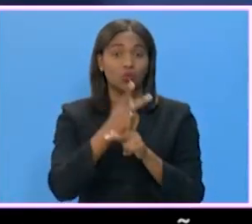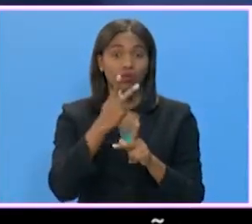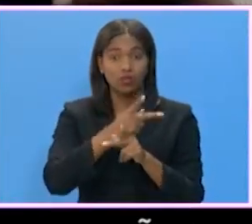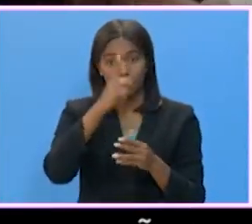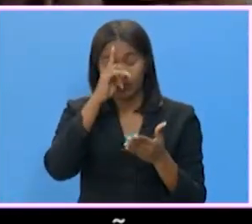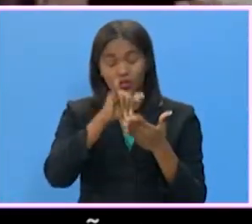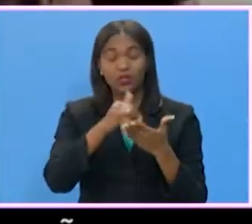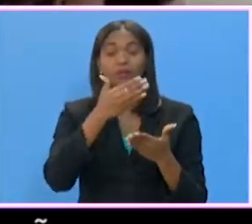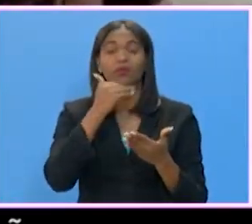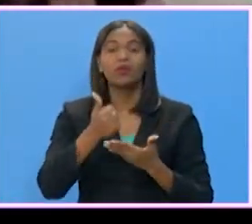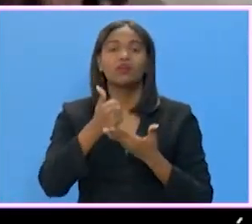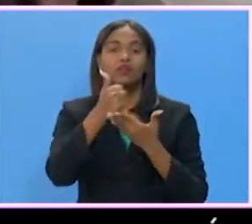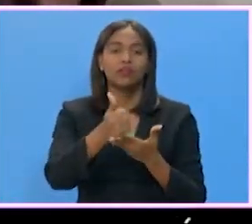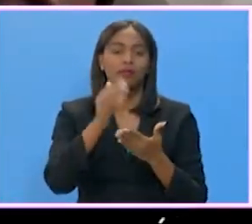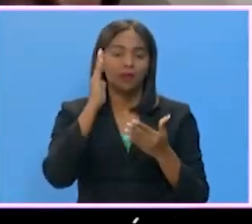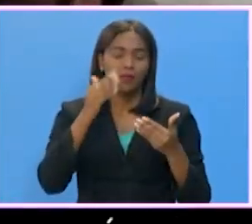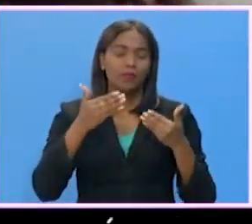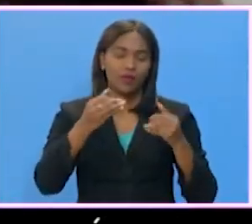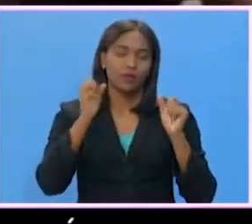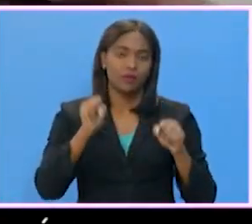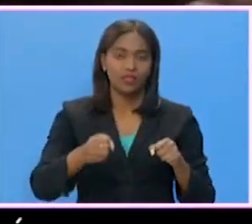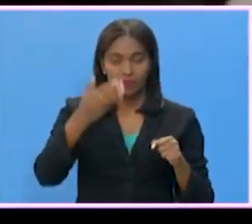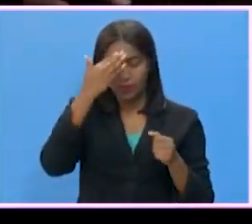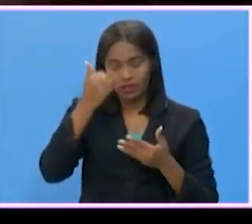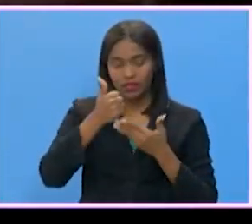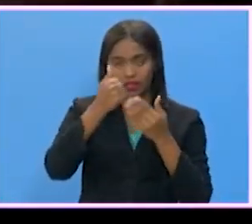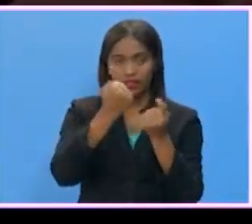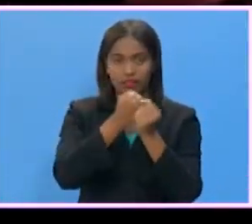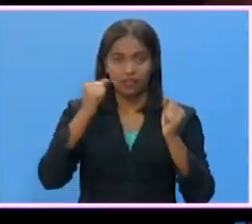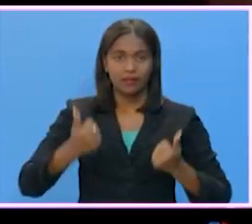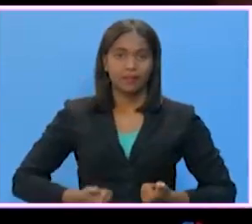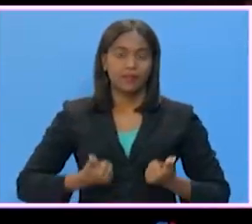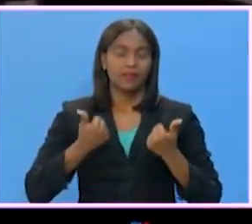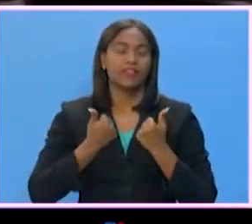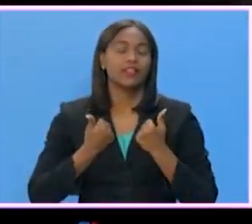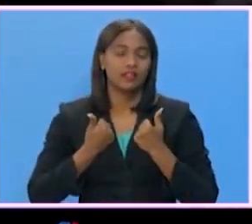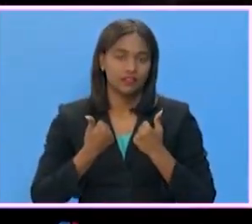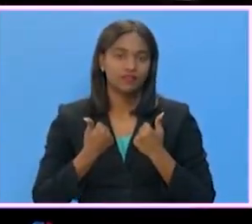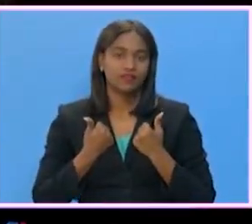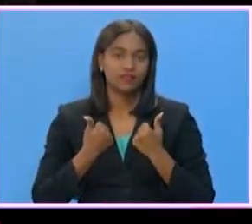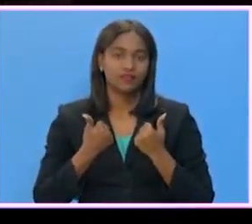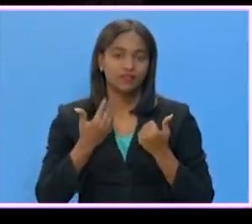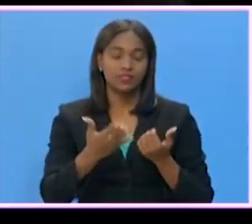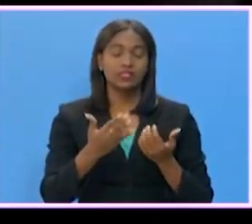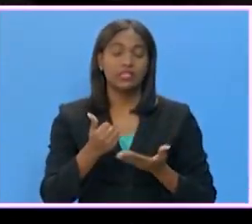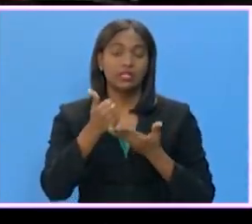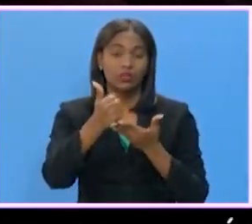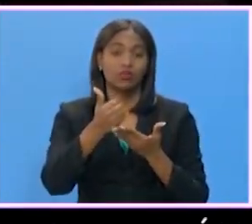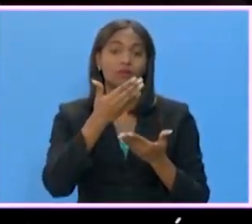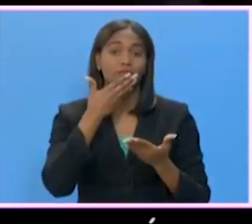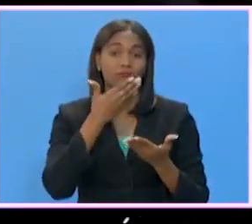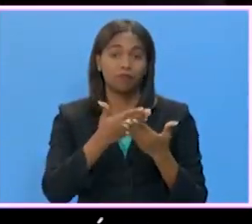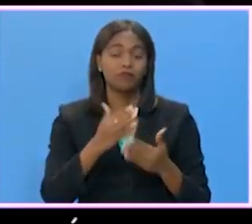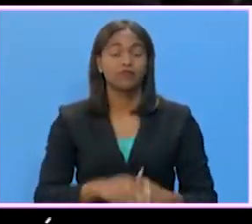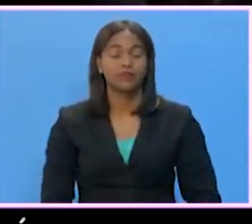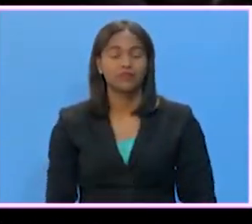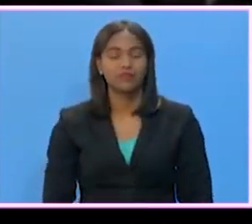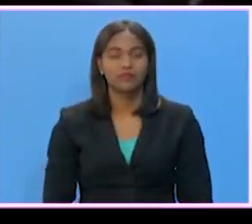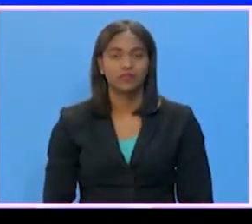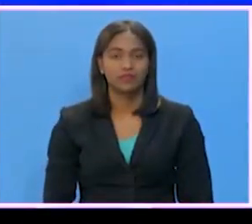es la mejor inversión que se puede hacer porque salva vidas o salvar vidas no tiene precio.